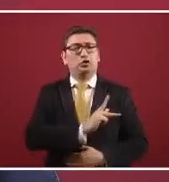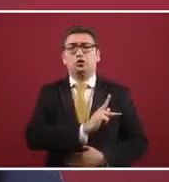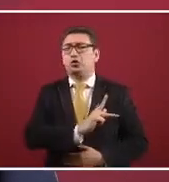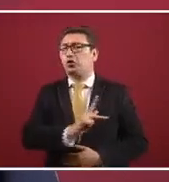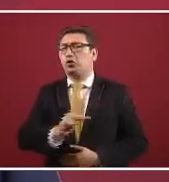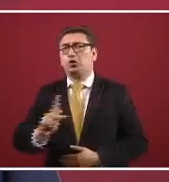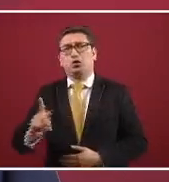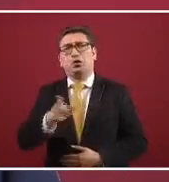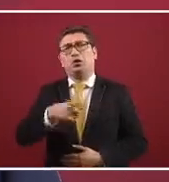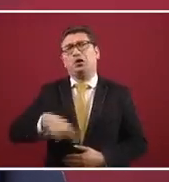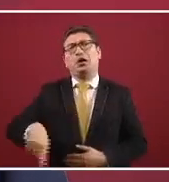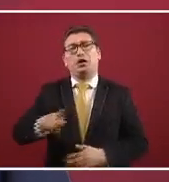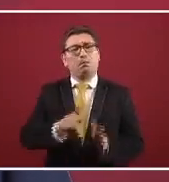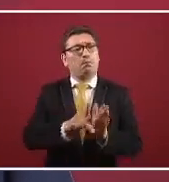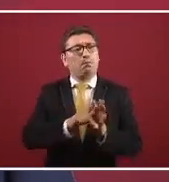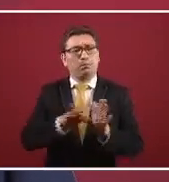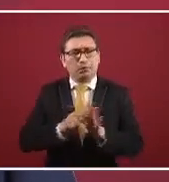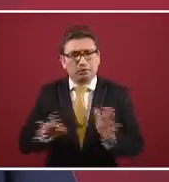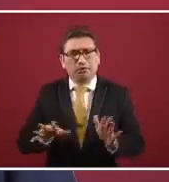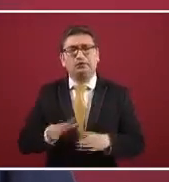periodistas, todos